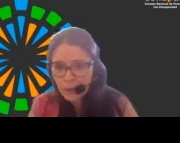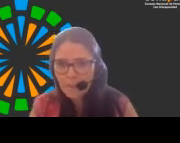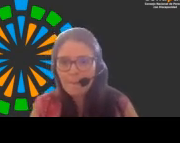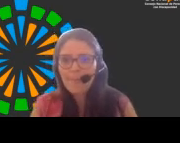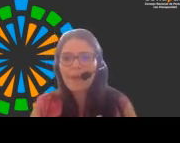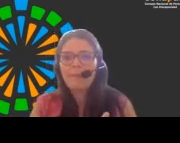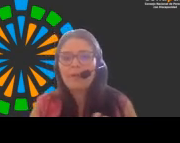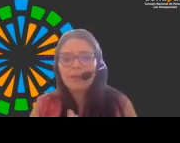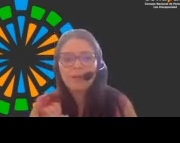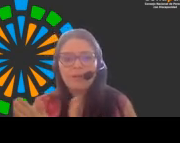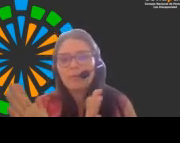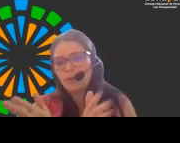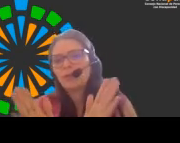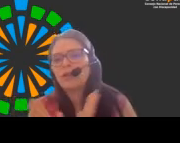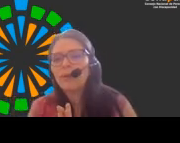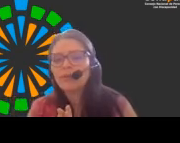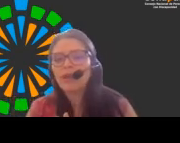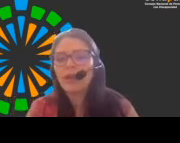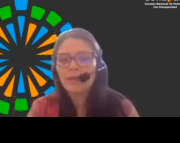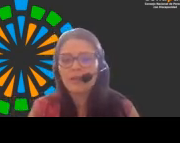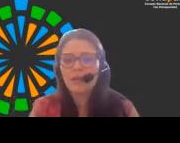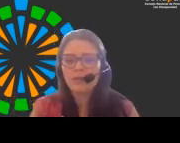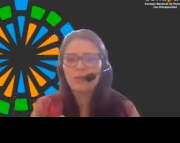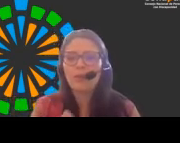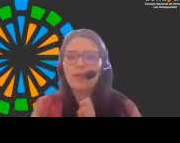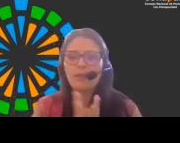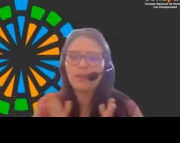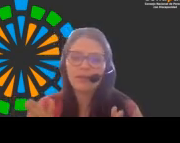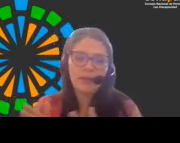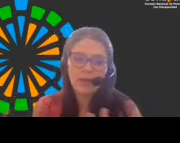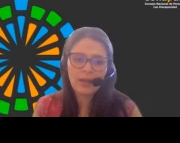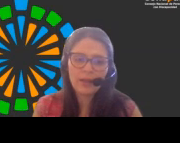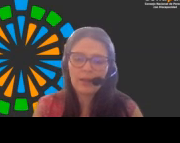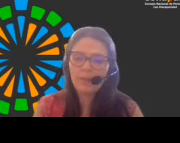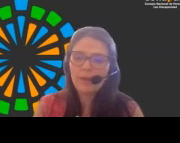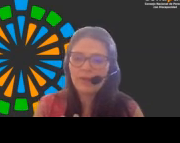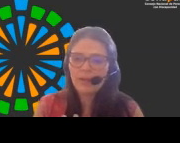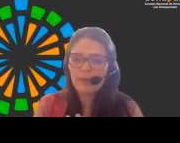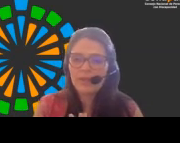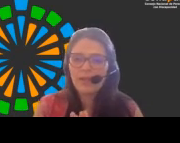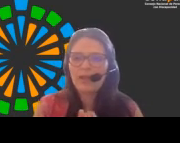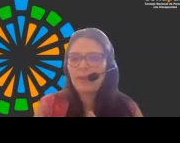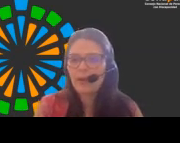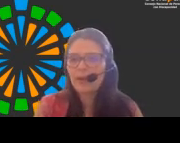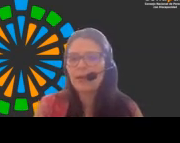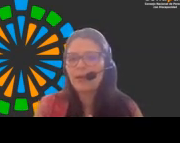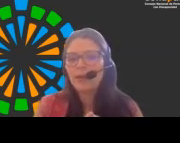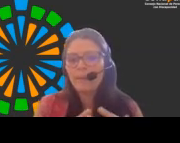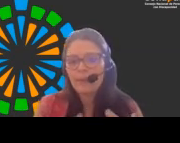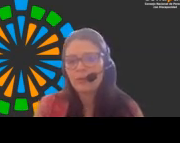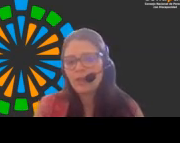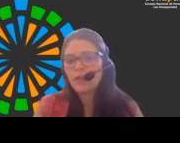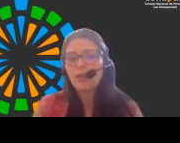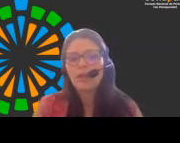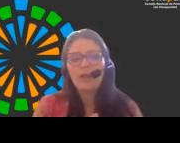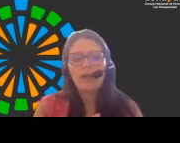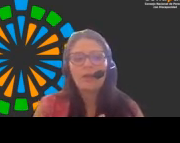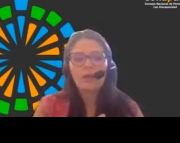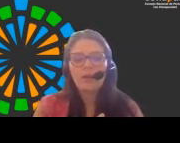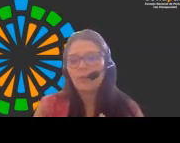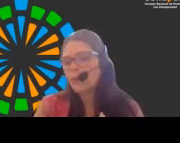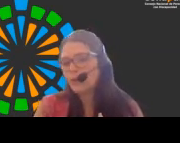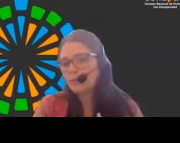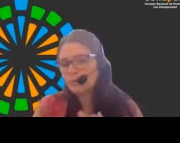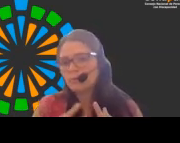por medio del tacto verdad entonces bueno no sabemos acá en este caso Cuál es el tipo de discapacidad de la imagen pero sí